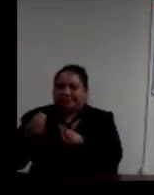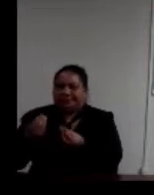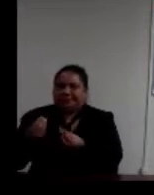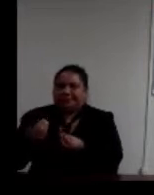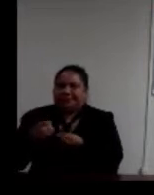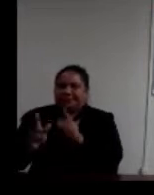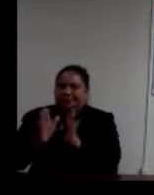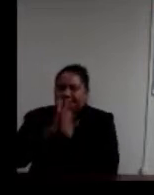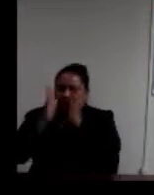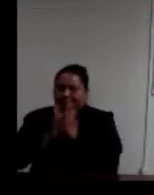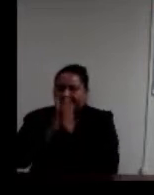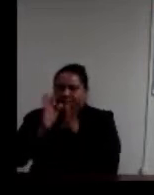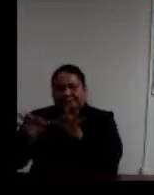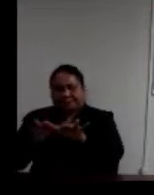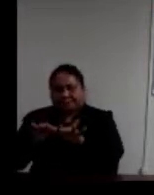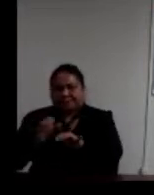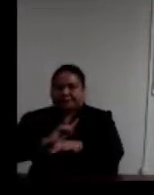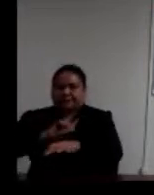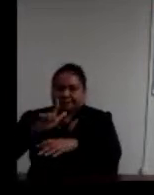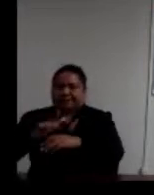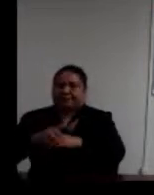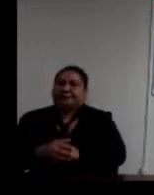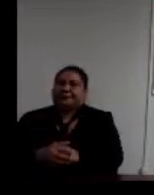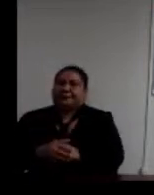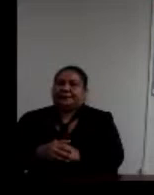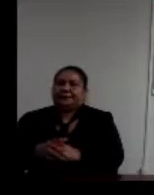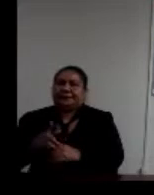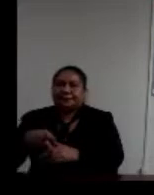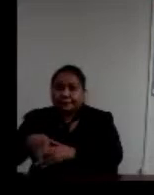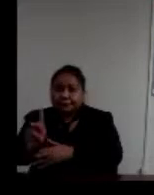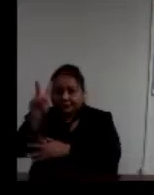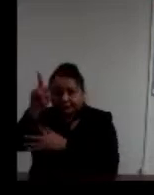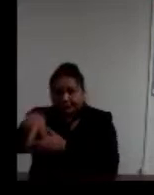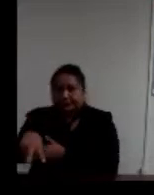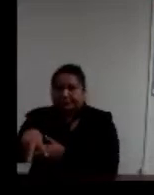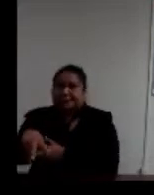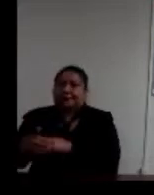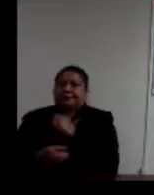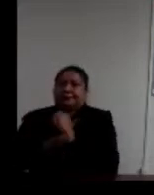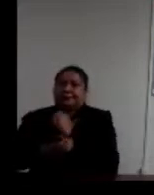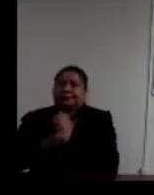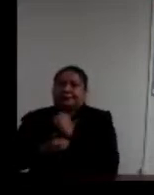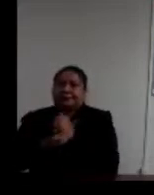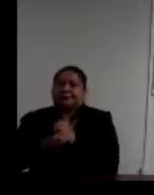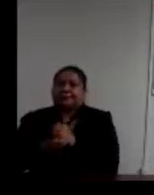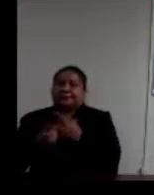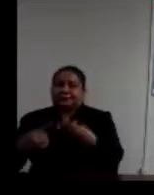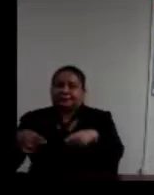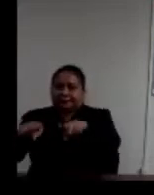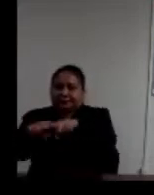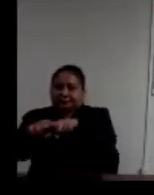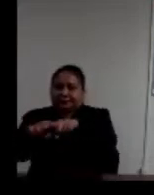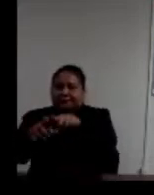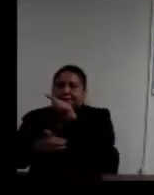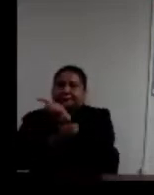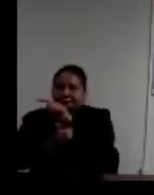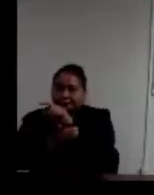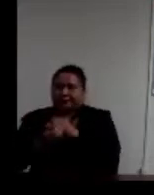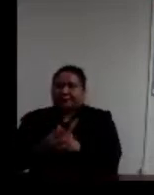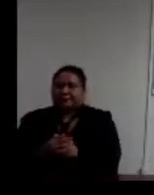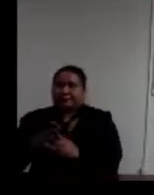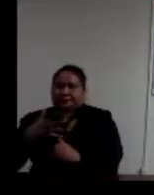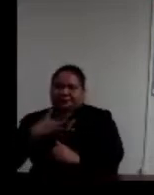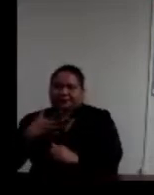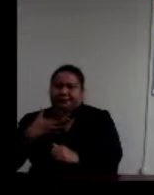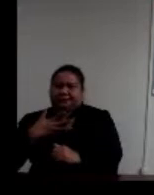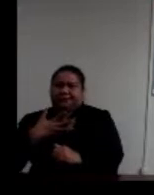No hay quienes ganen la cuestión social. Pero realmente los problemas de interacción con pares inician porque como ellos creen